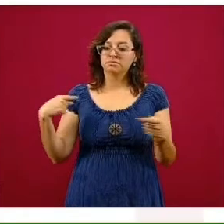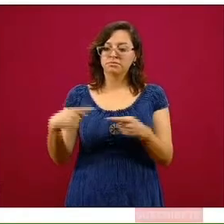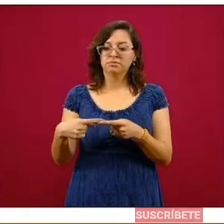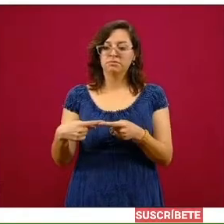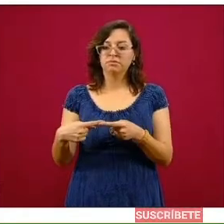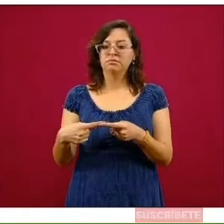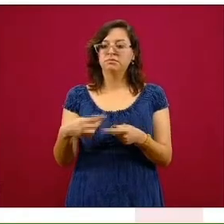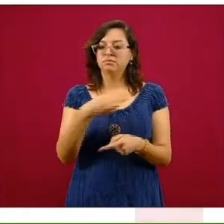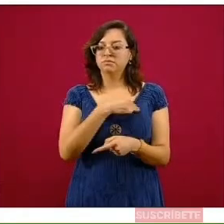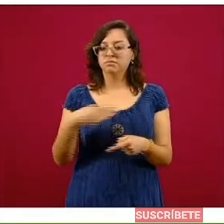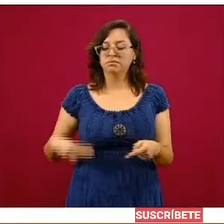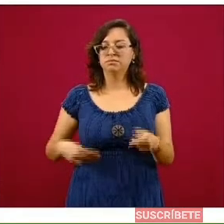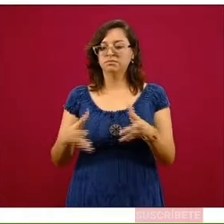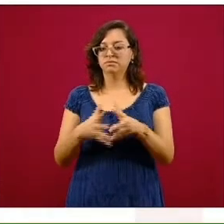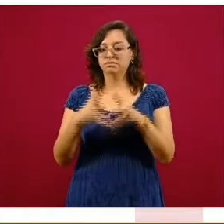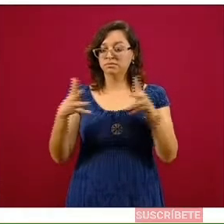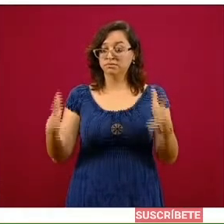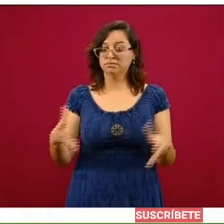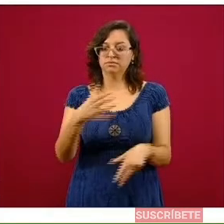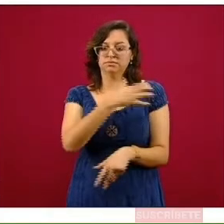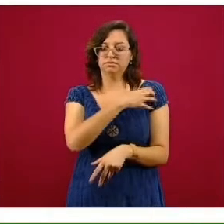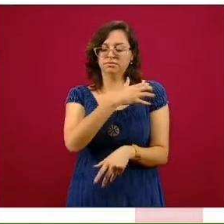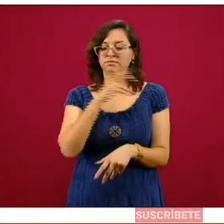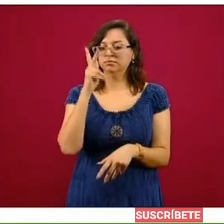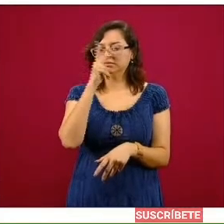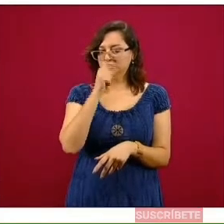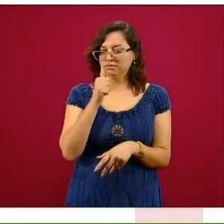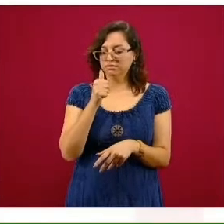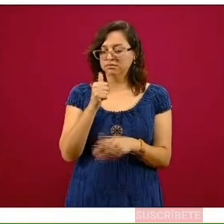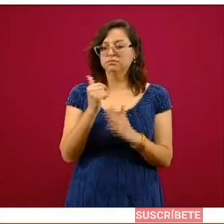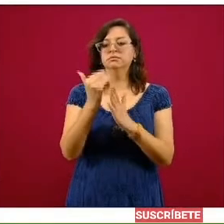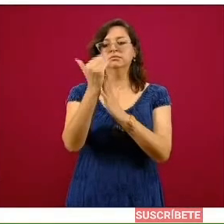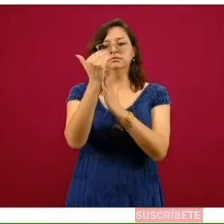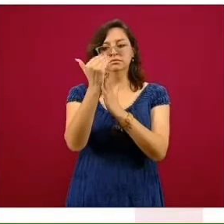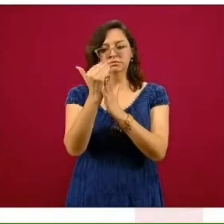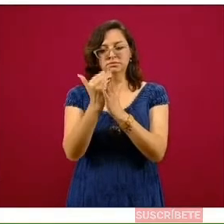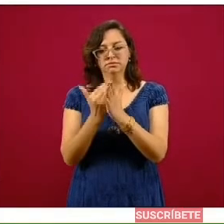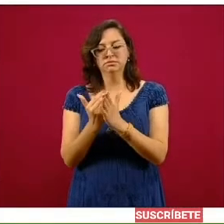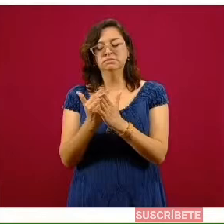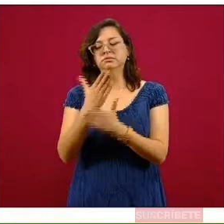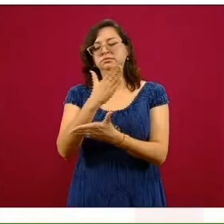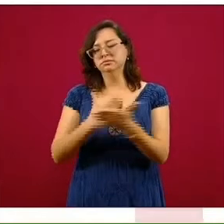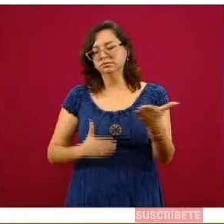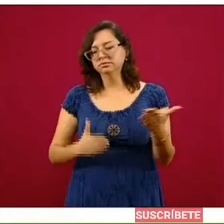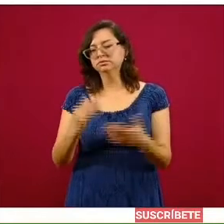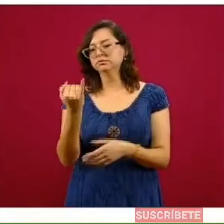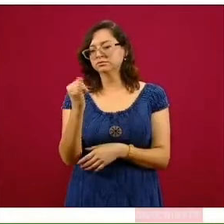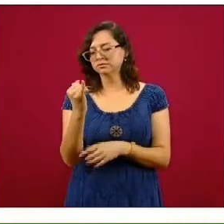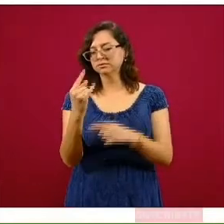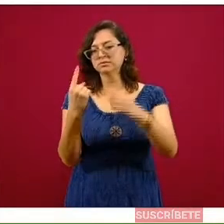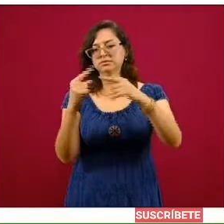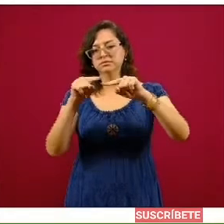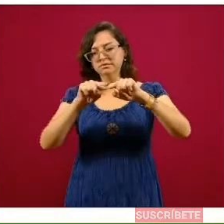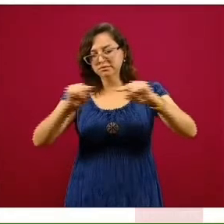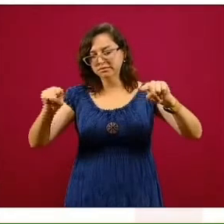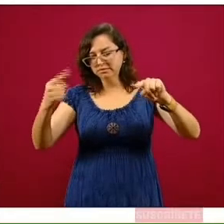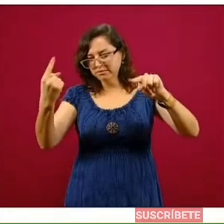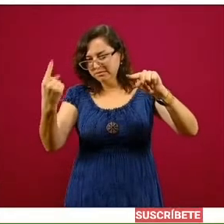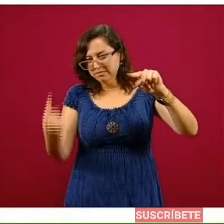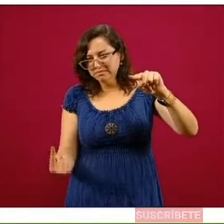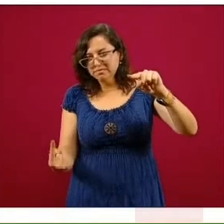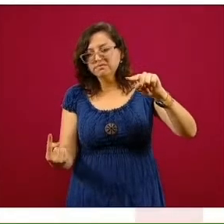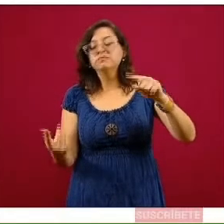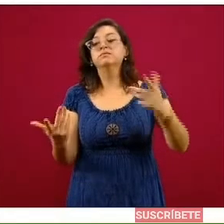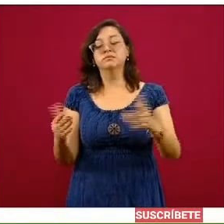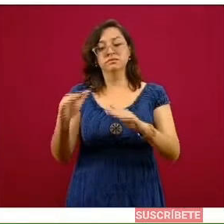sobre todo en los municipios más grandes como la capital de Hermosillo, permitieron que ya a partir de mediados de junio este número se disminuya